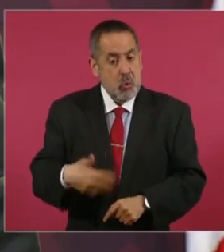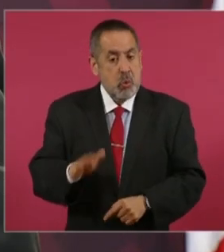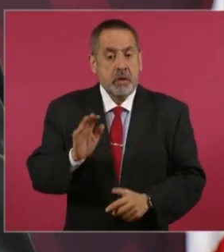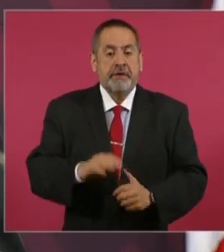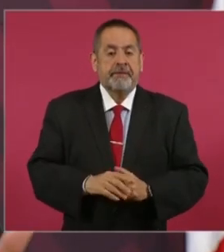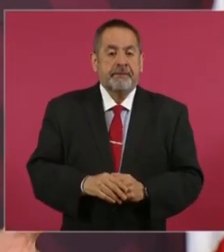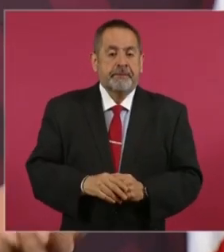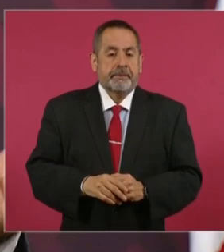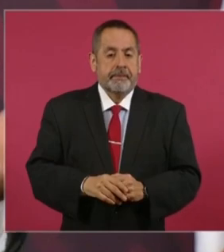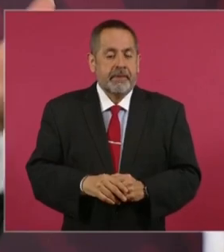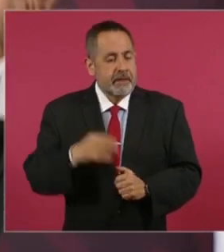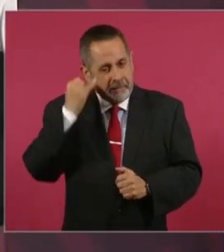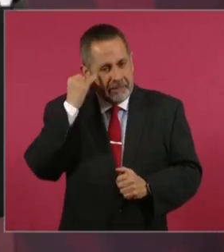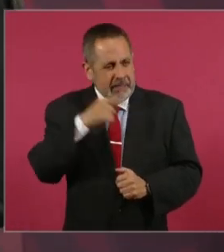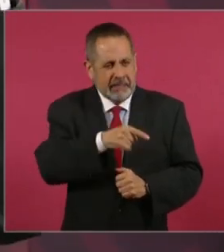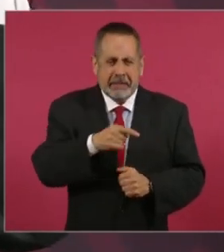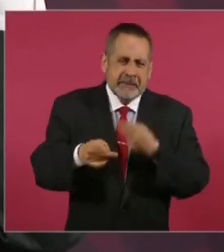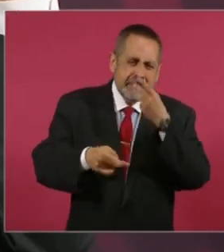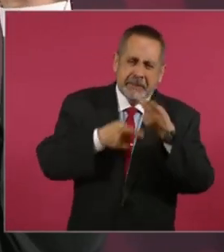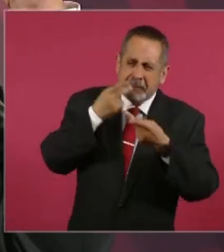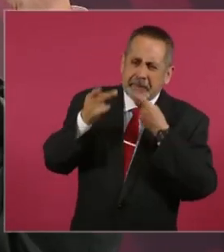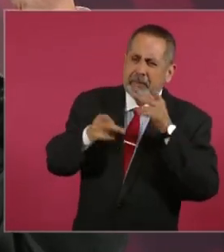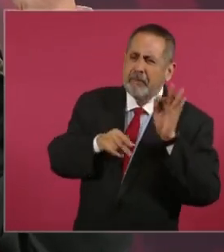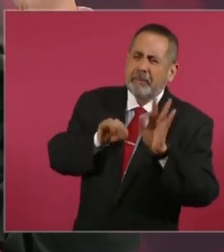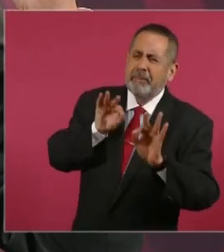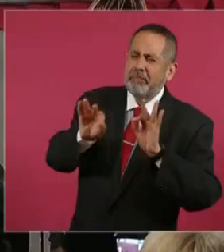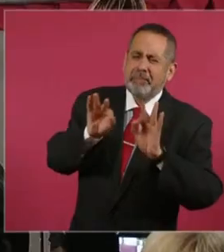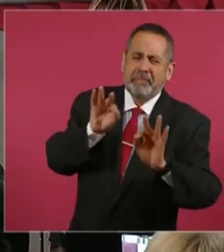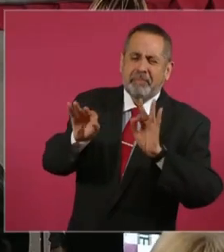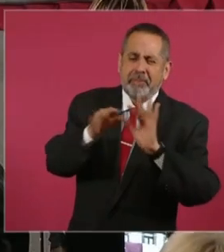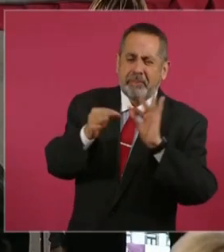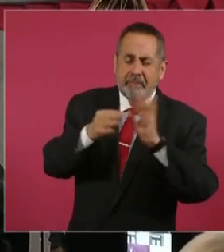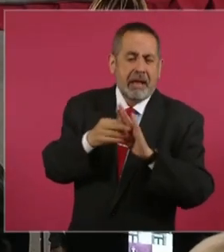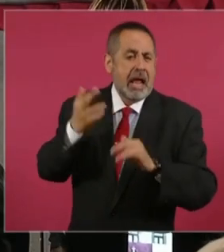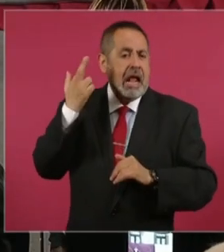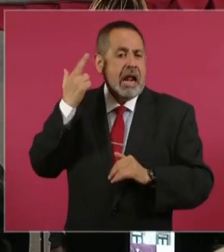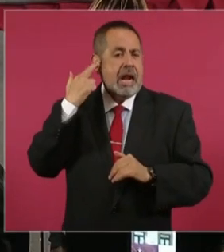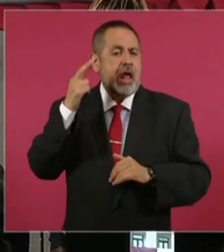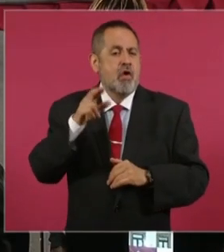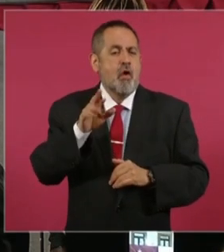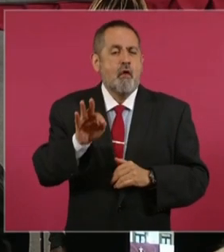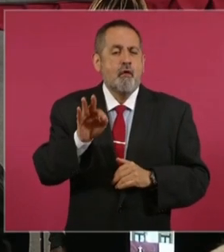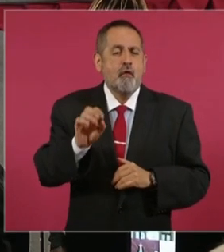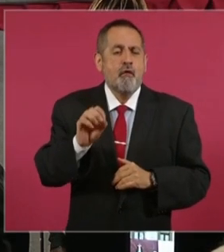Imagínense el bombardeo de Radiofórmula